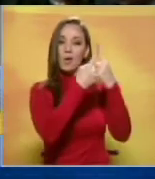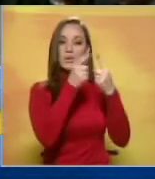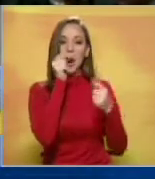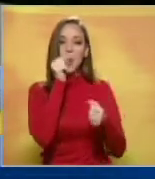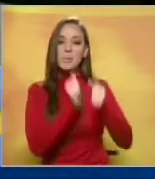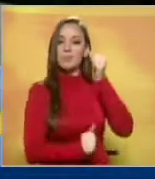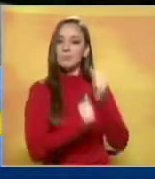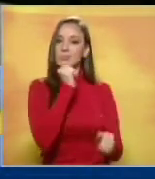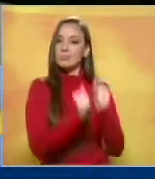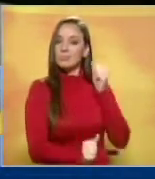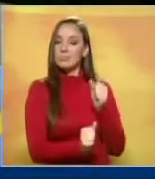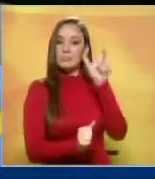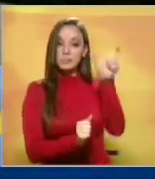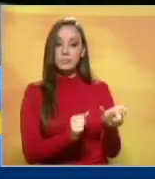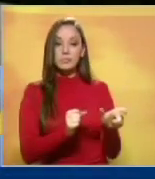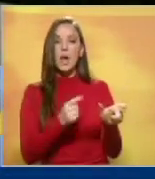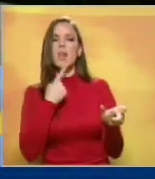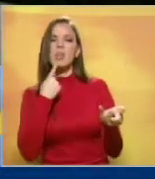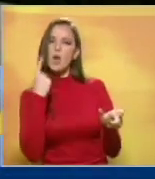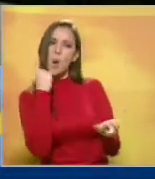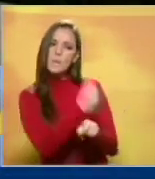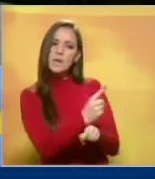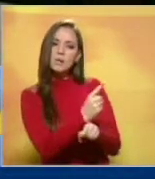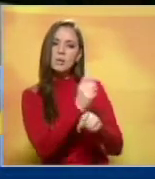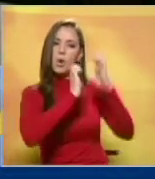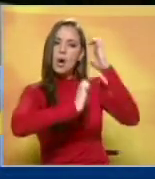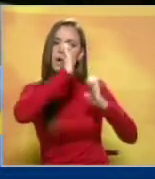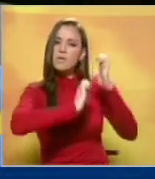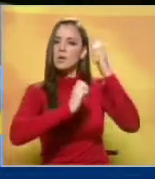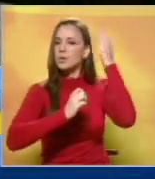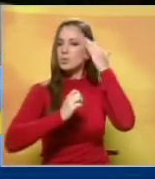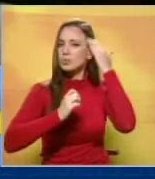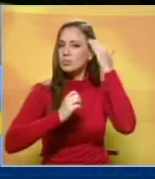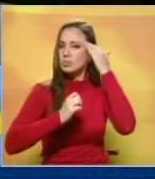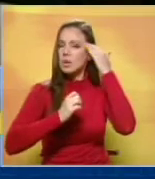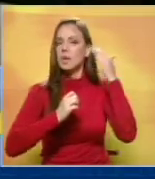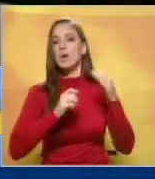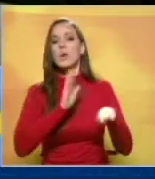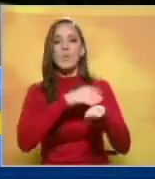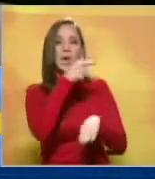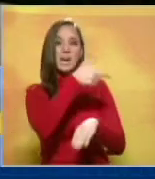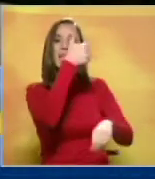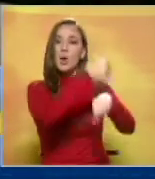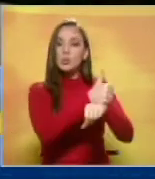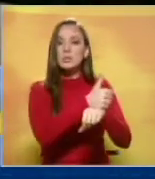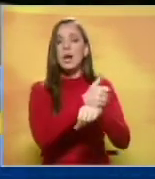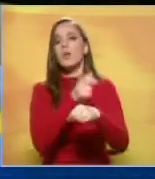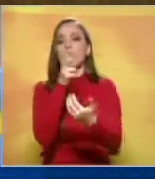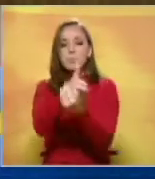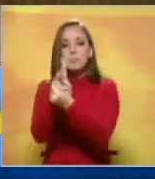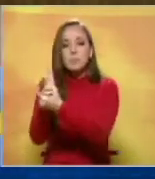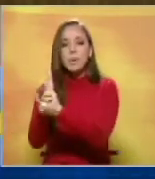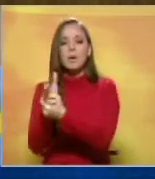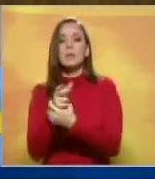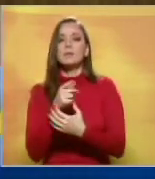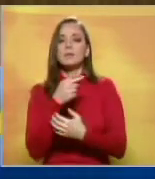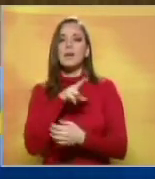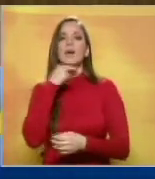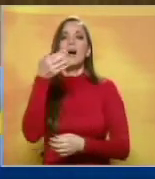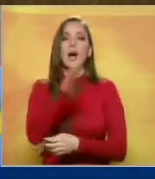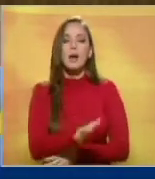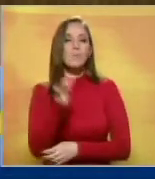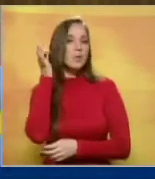pistorius ordenó una evaluación mental al corredor acusado de asesinar a su novia la modelo rivas zinkhan el examen